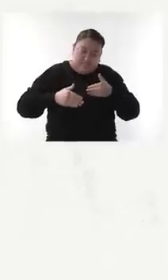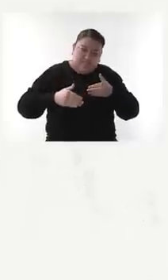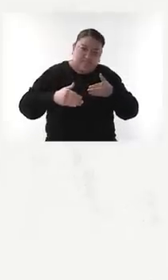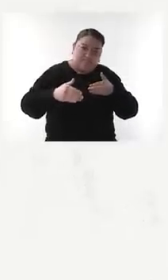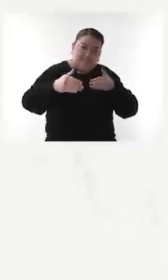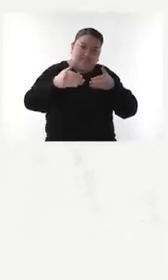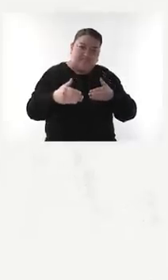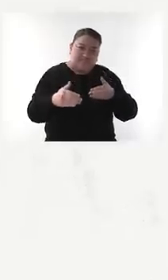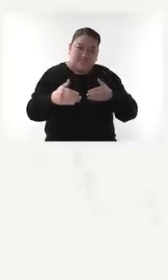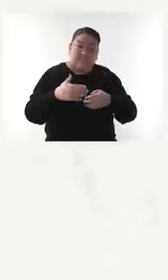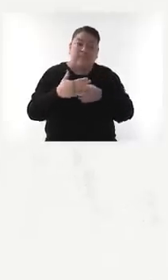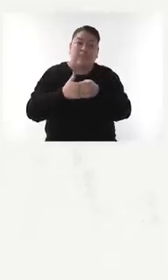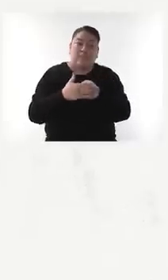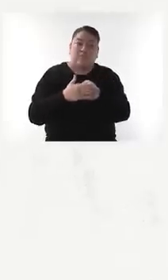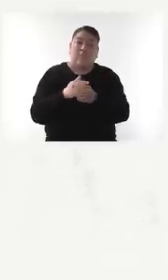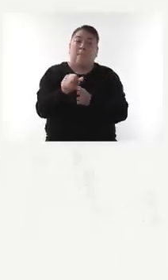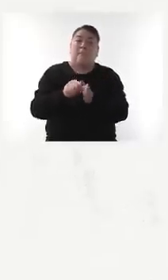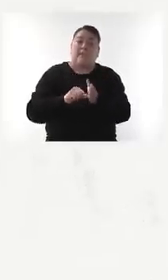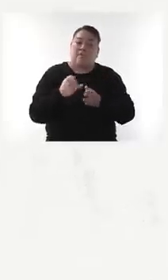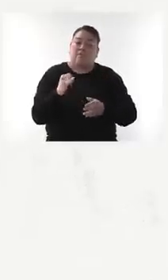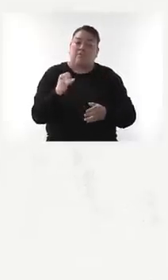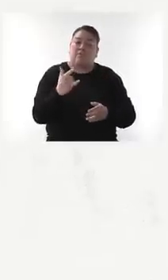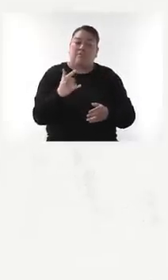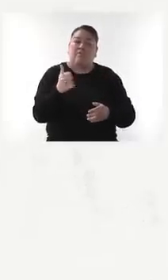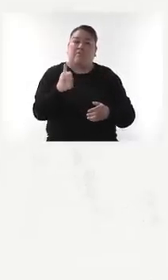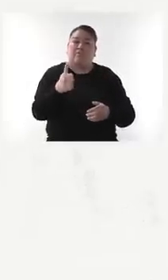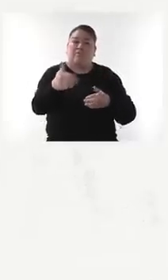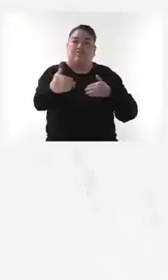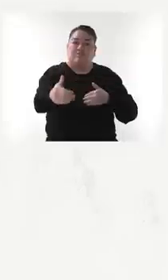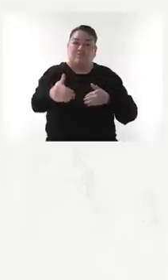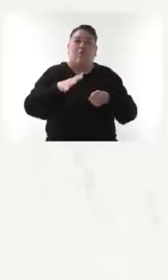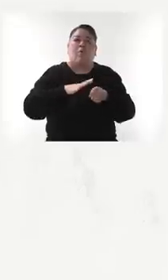segundo semestre, cuál va a ser el nuevo